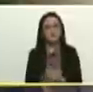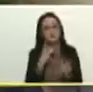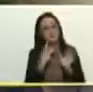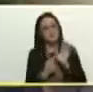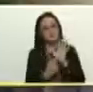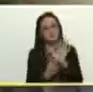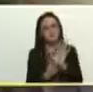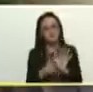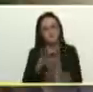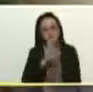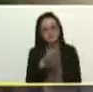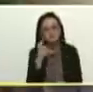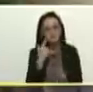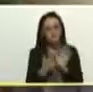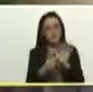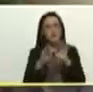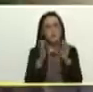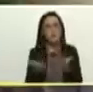presentarnos así ante el mundo